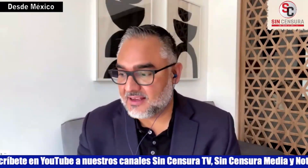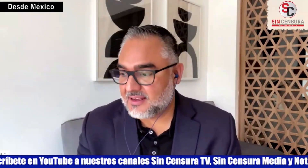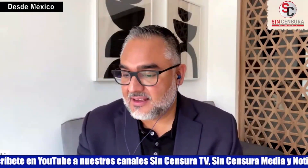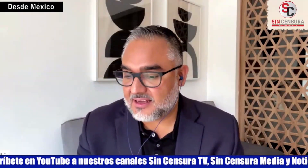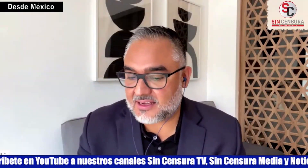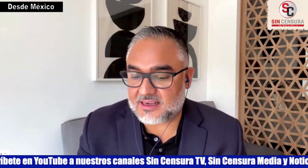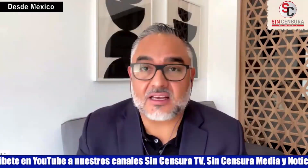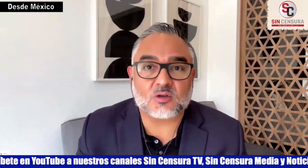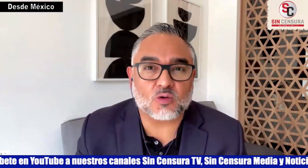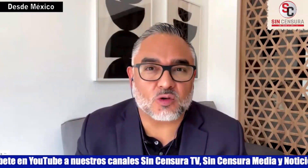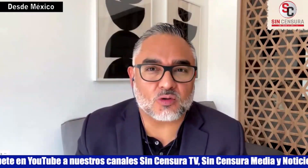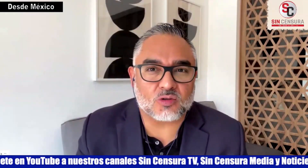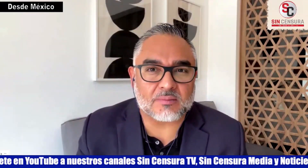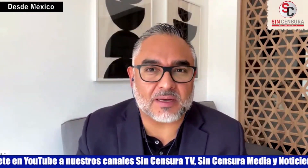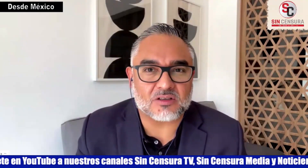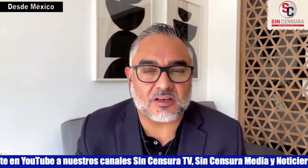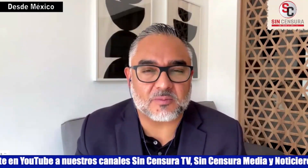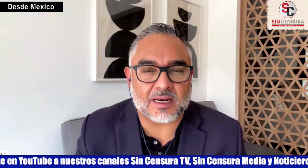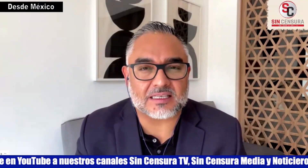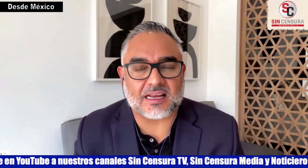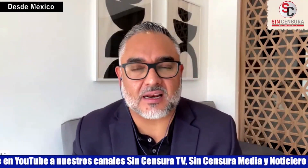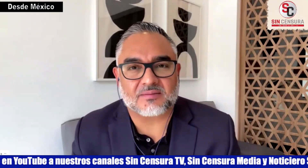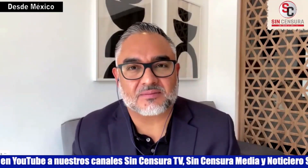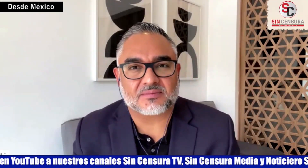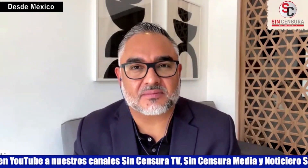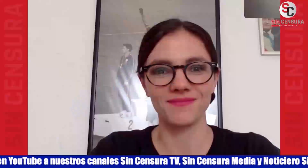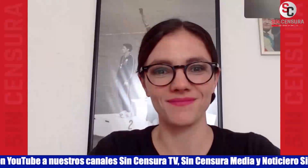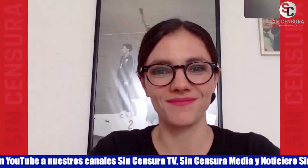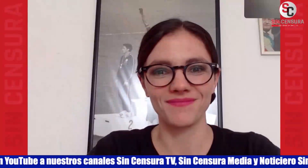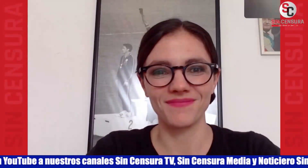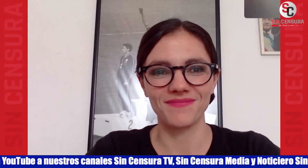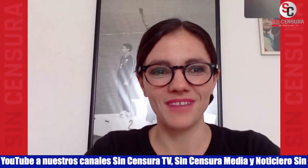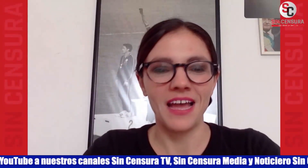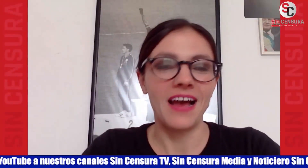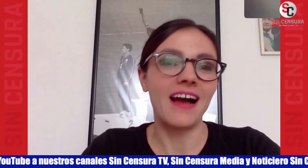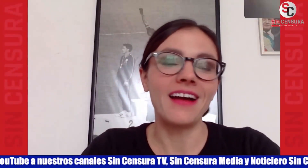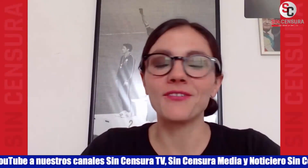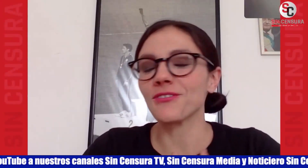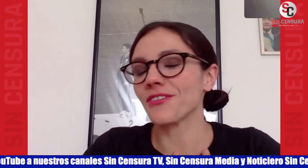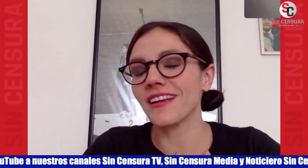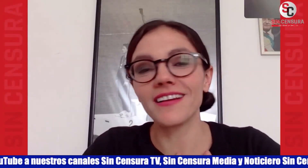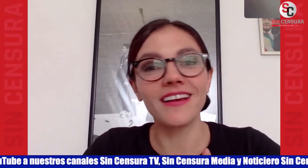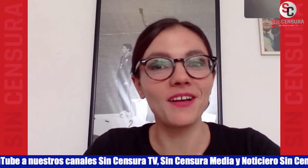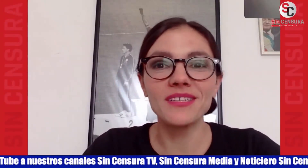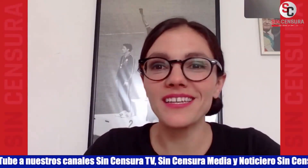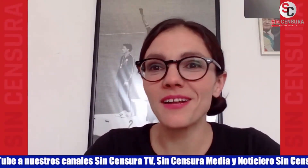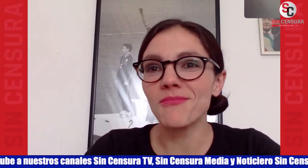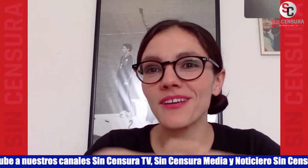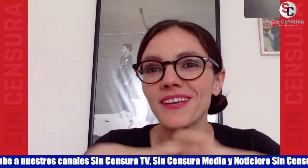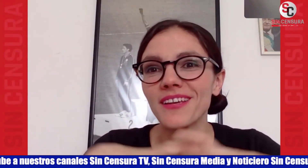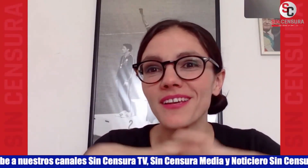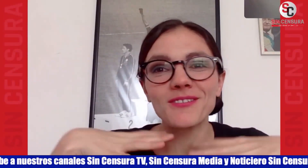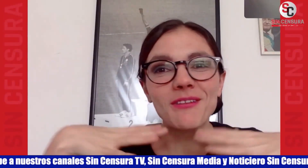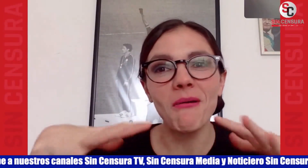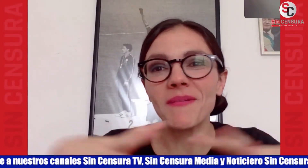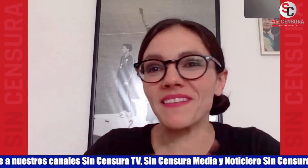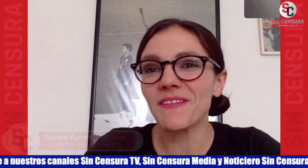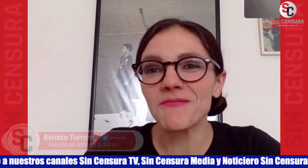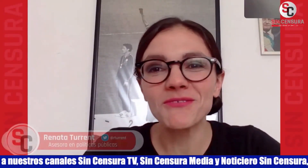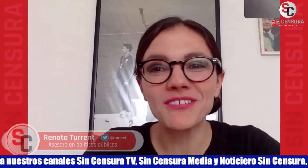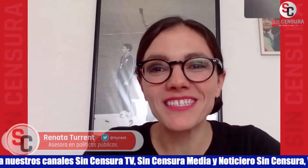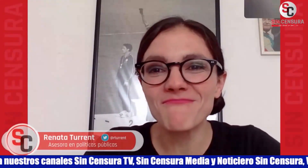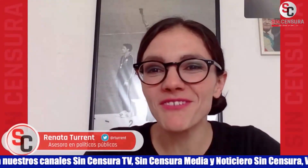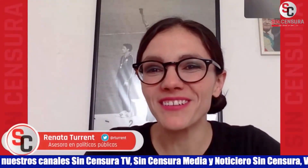monarquía? Escucho tus impresiones para cerrar. Ay, no, yo quería que Jaime siguiera porque yo estaba